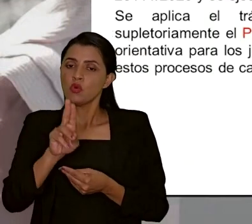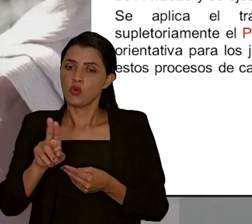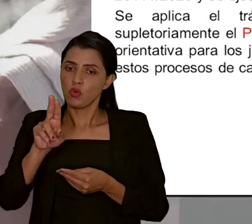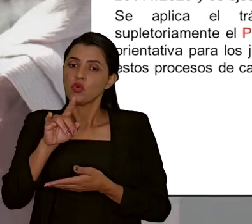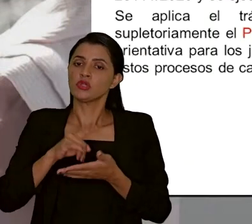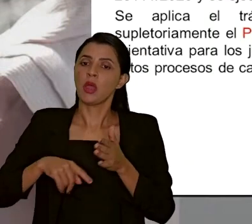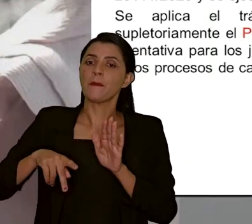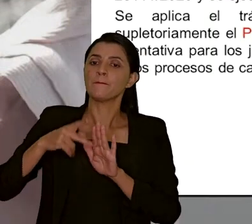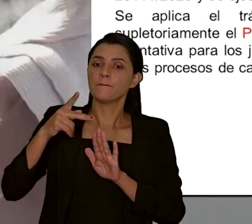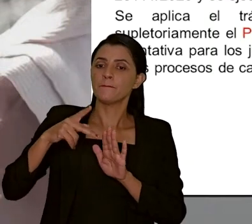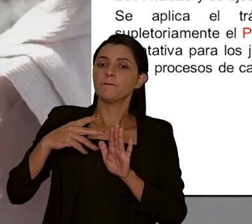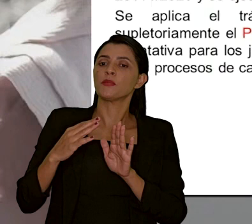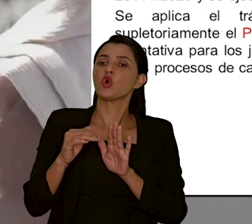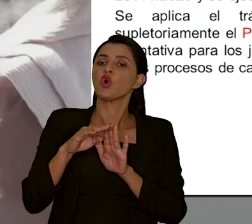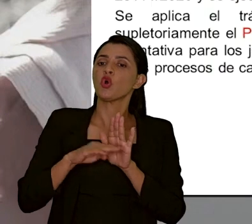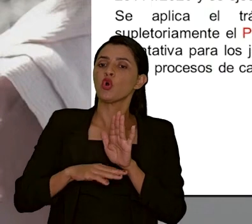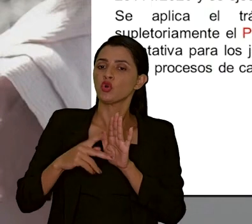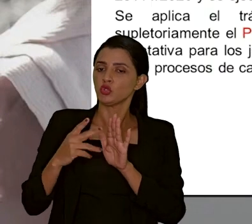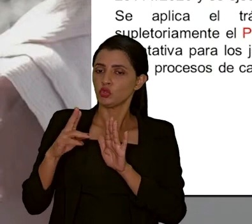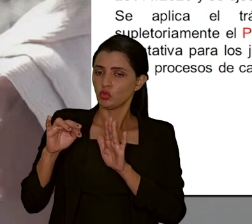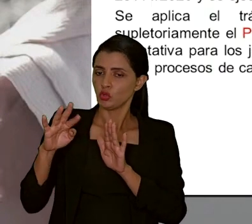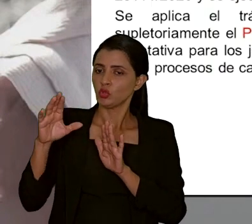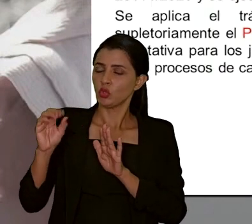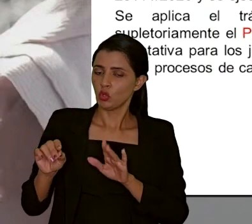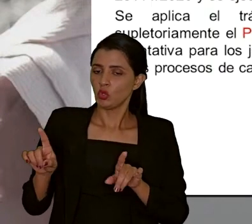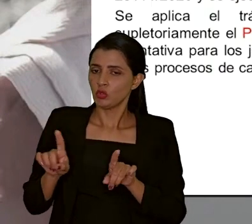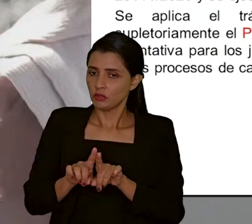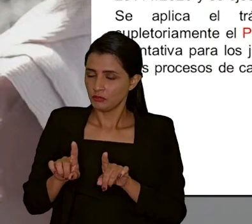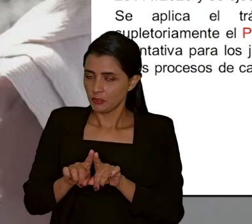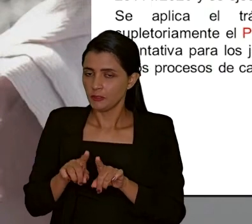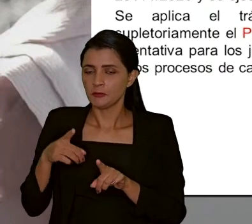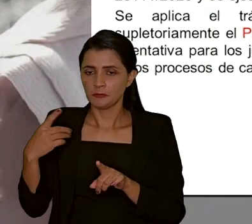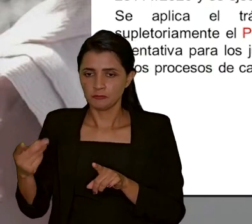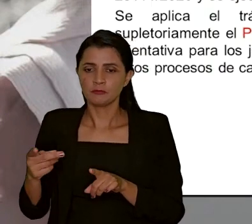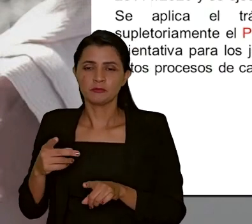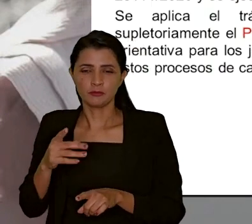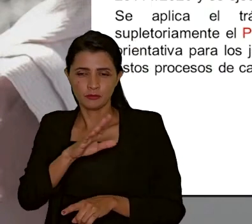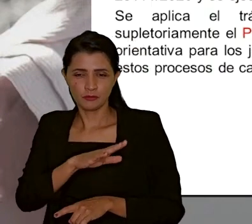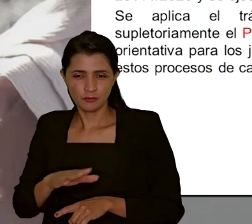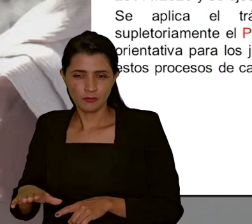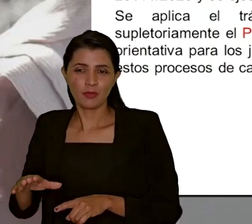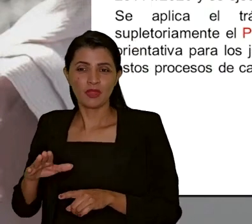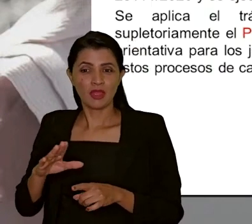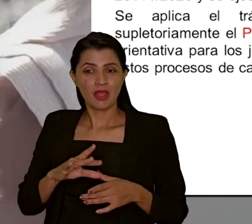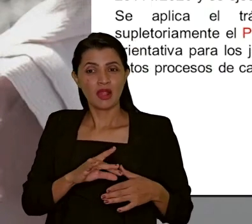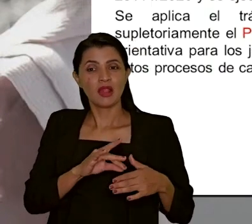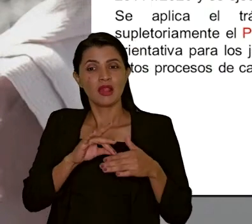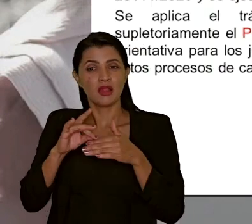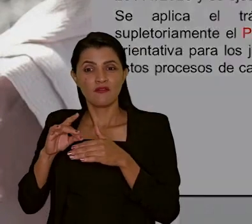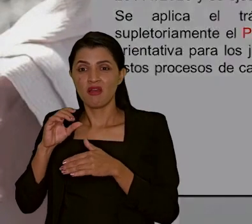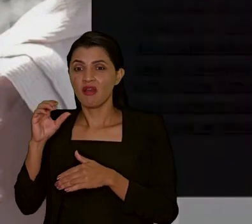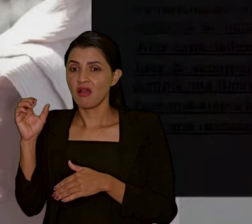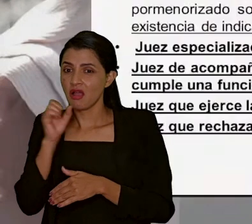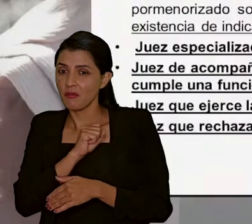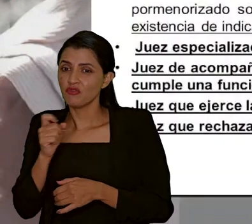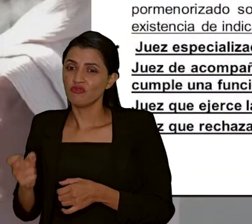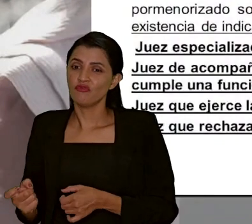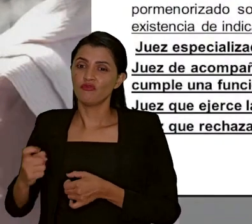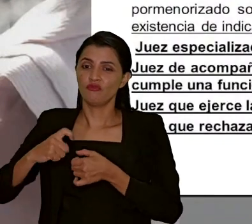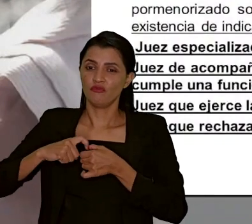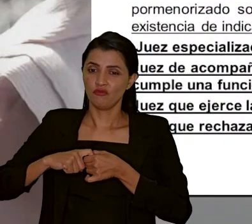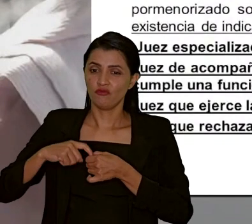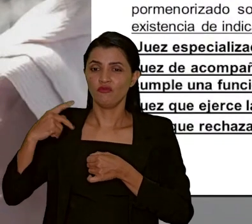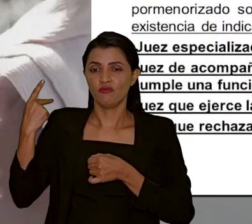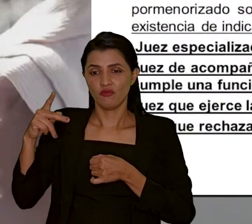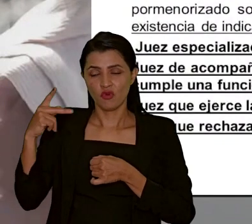que es una guía orientativa para los jueces a los fines de llevar con rapidez estos procesos que tienen